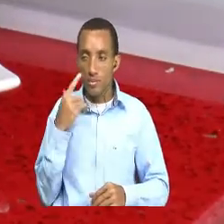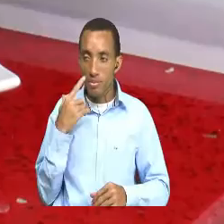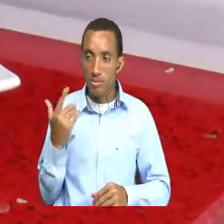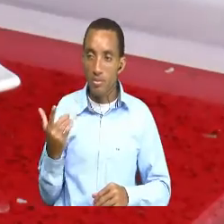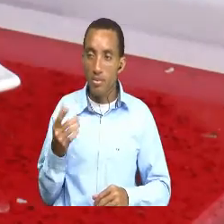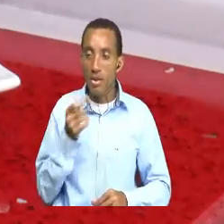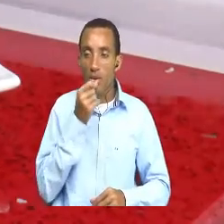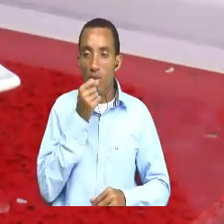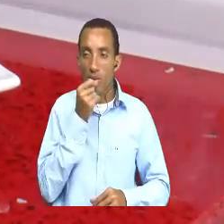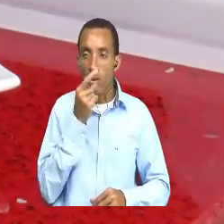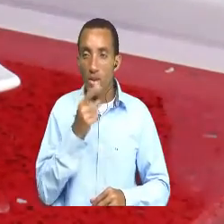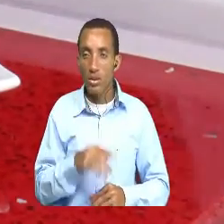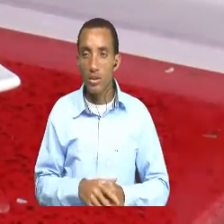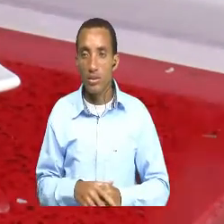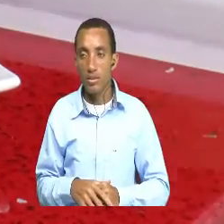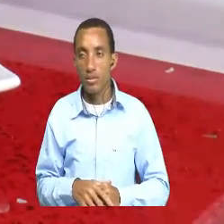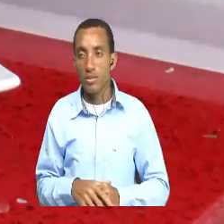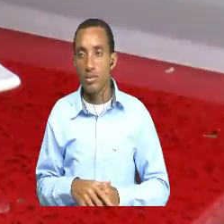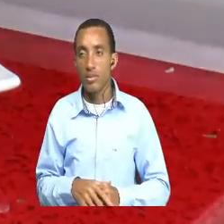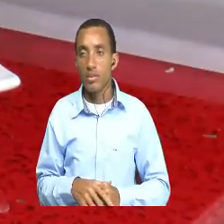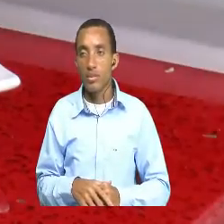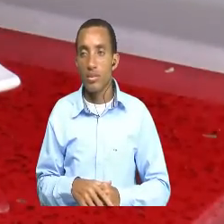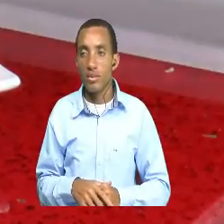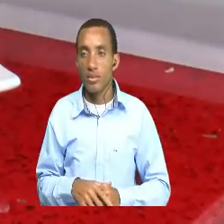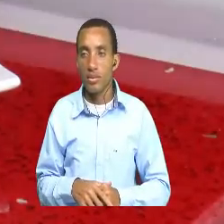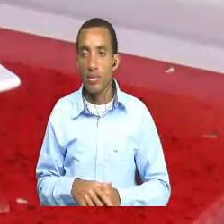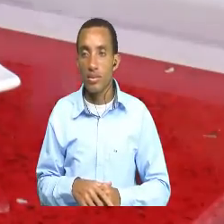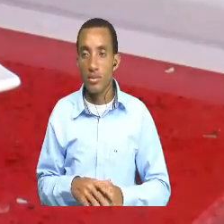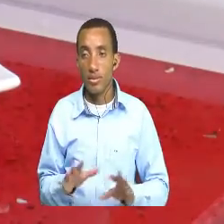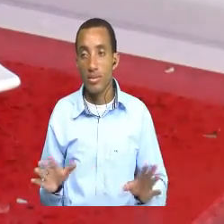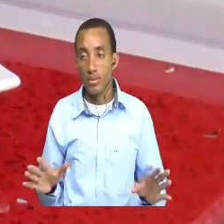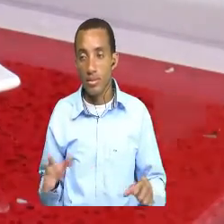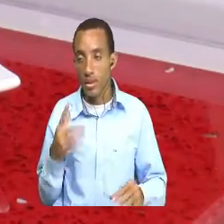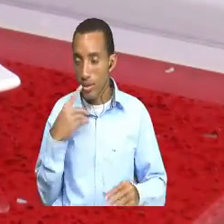a desperdiciar nada de nuestra que este hombre